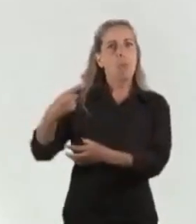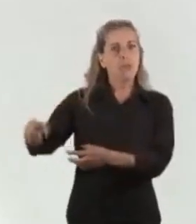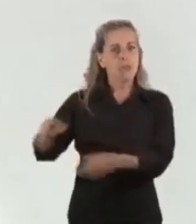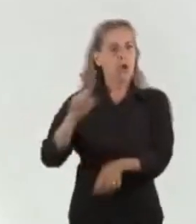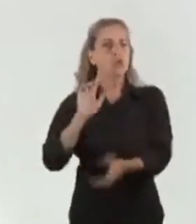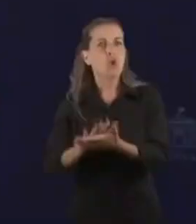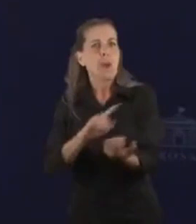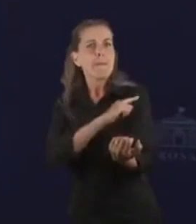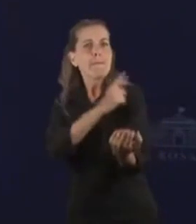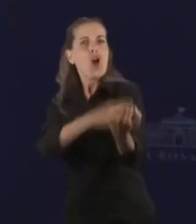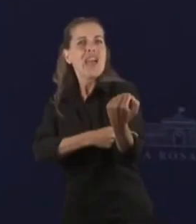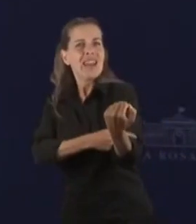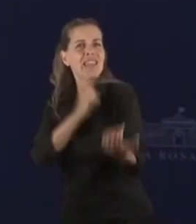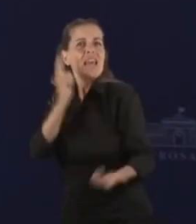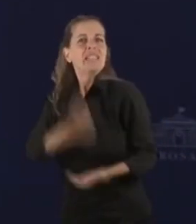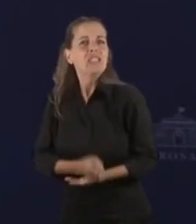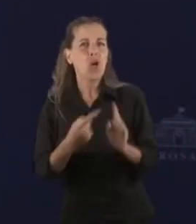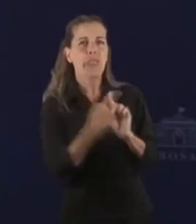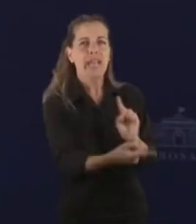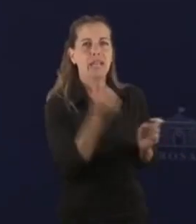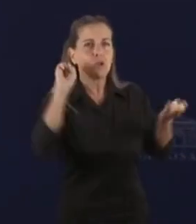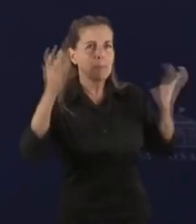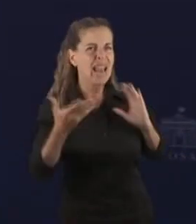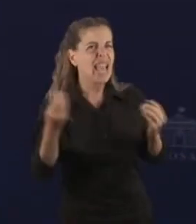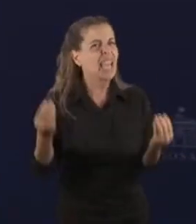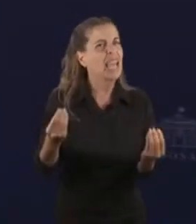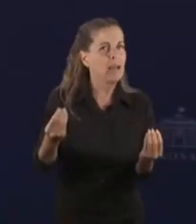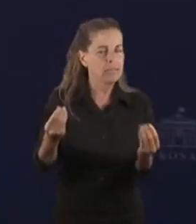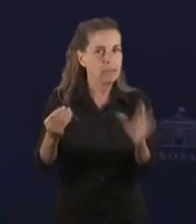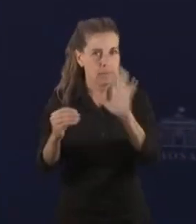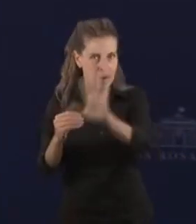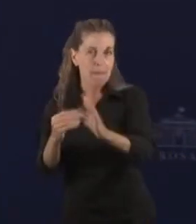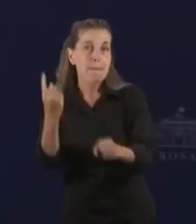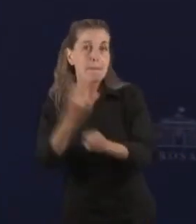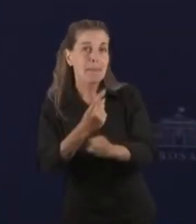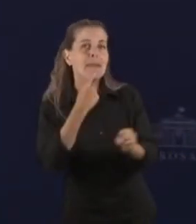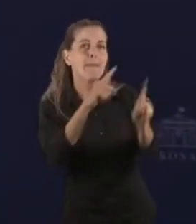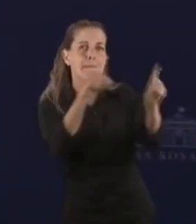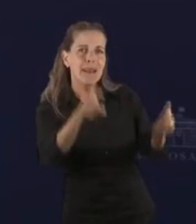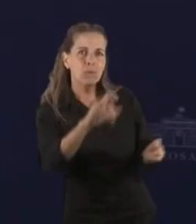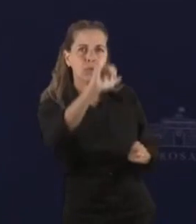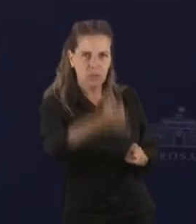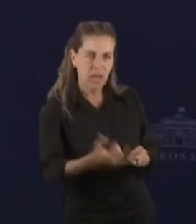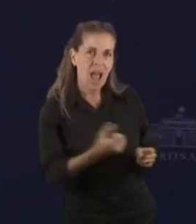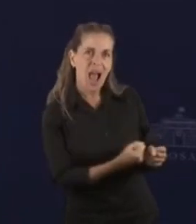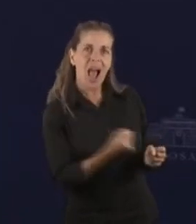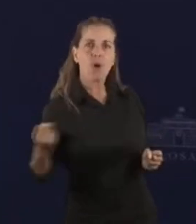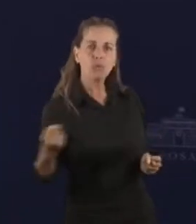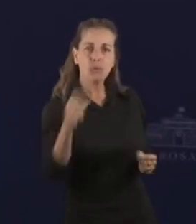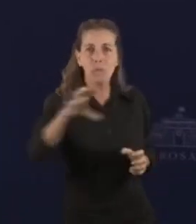delegadas en la a tu primera pregunta sí La respuesta es que sí claramente va a haber un ajuste mayor a las